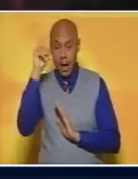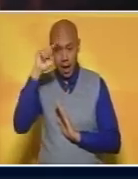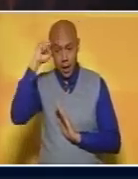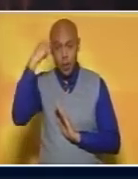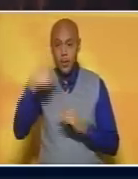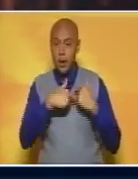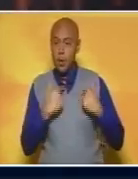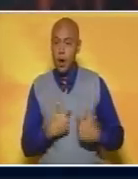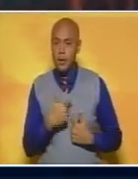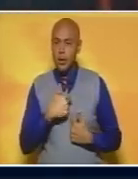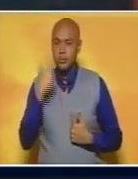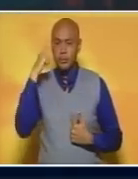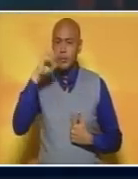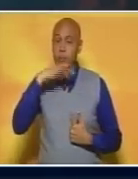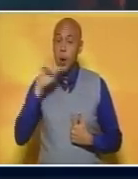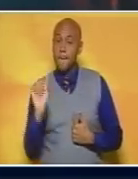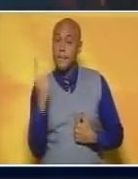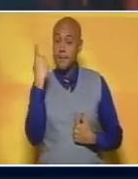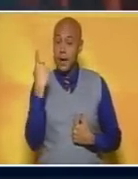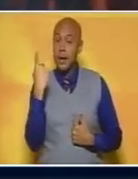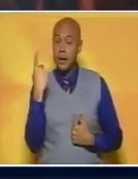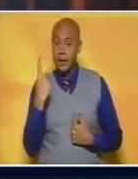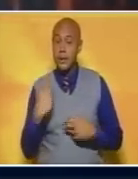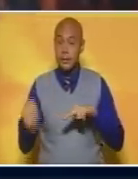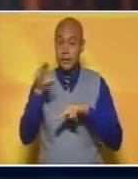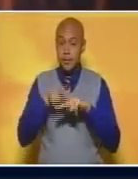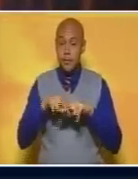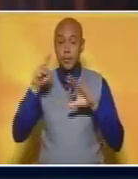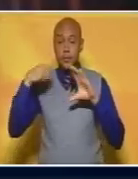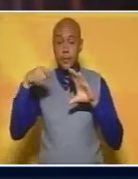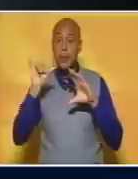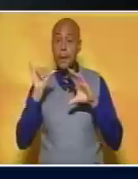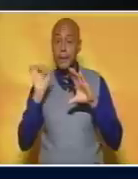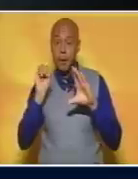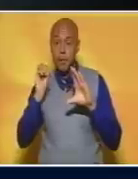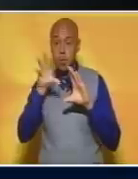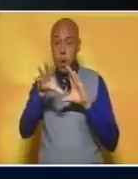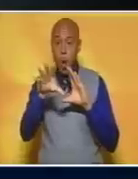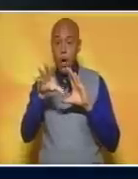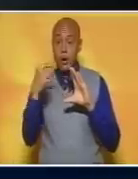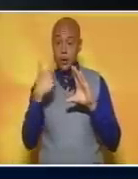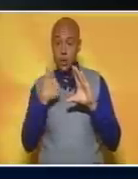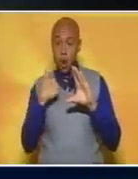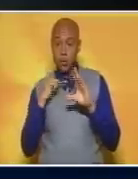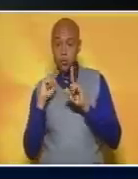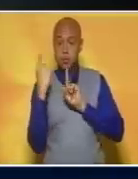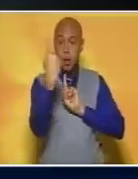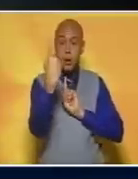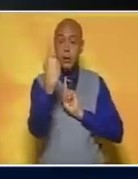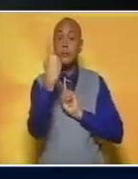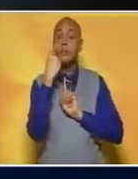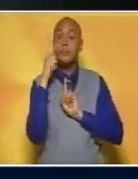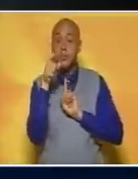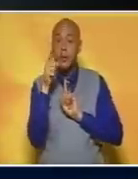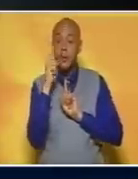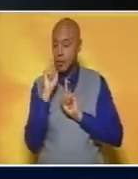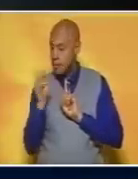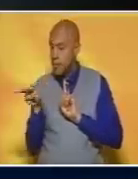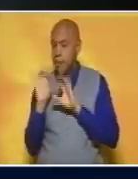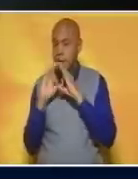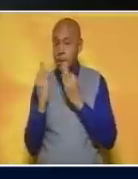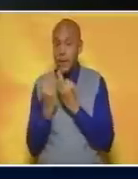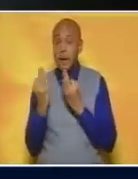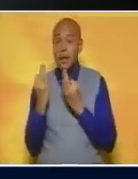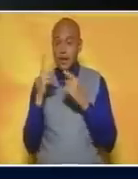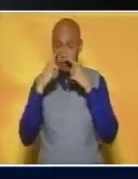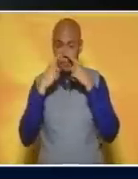su corazón de emoción, como la primera vez que se sentó en el cine y se vio en la pantalla. Miró a su familia y empezó a llorar,